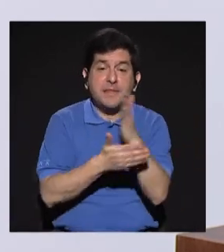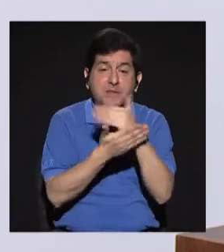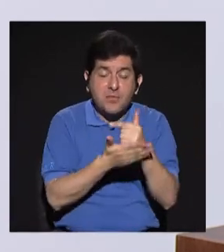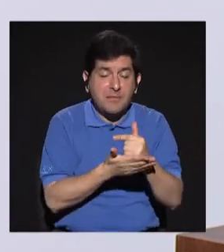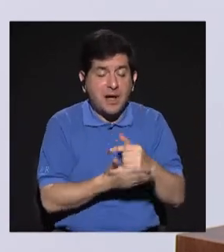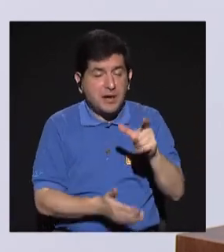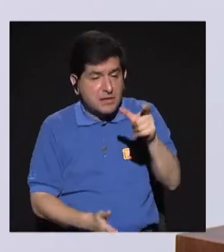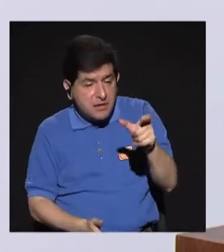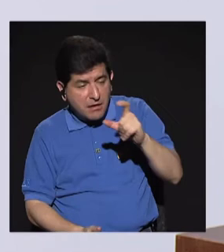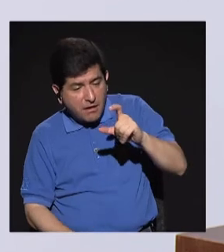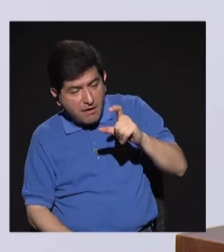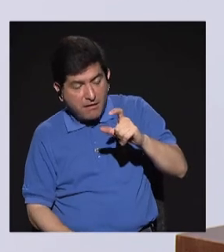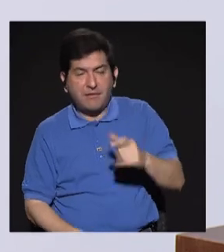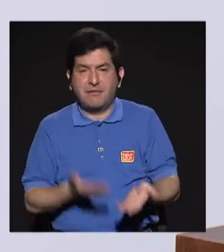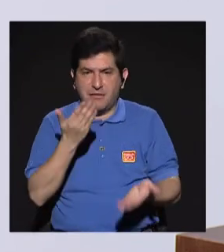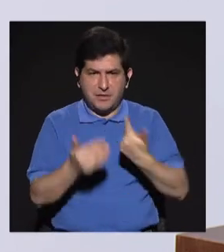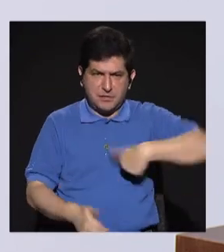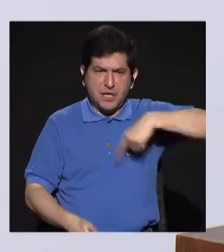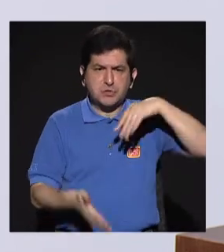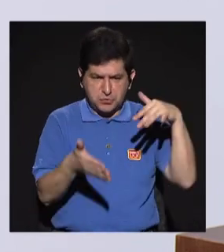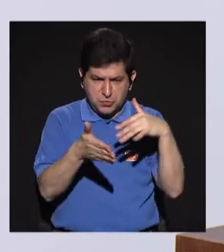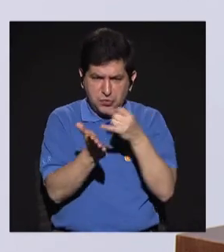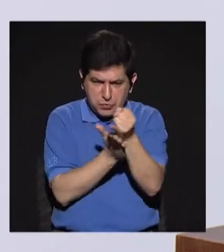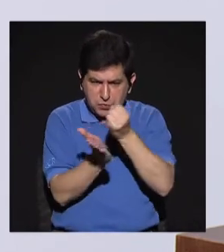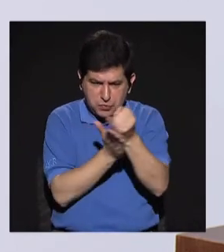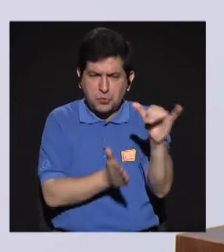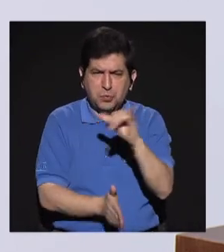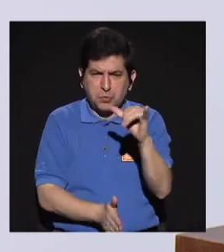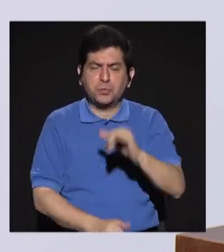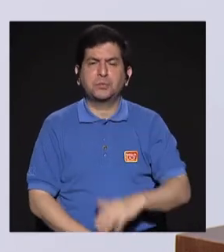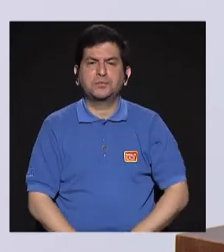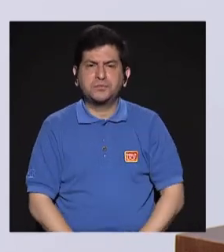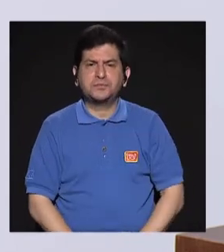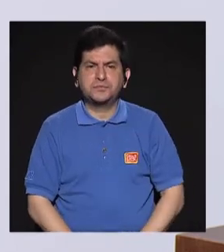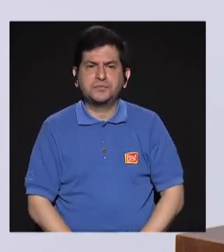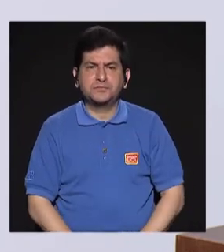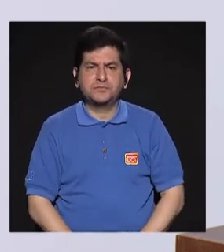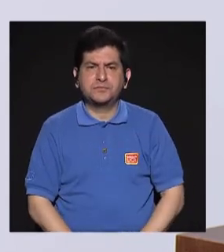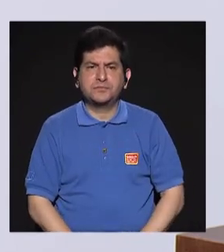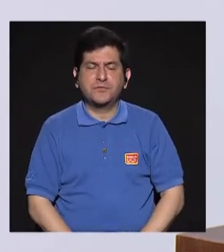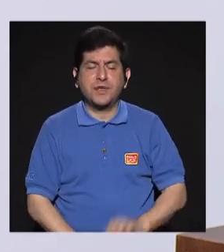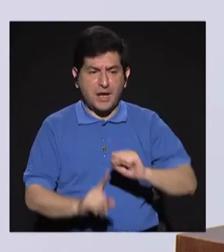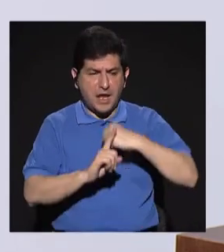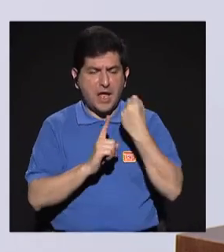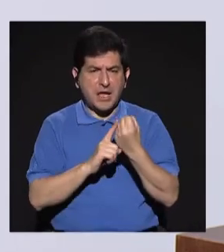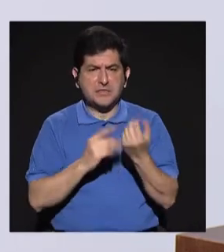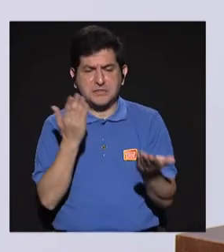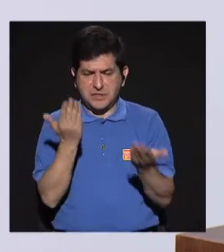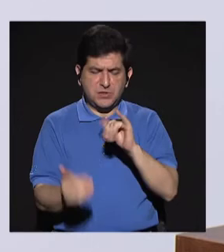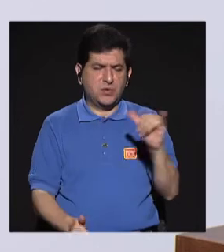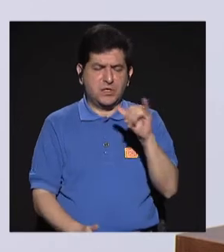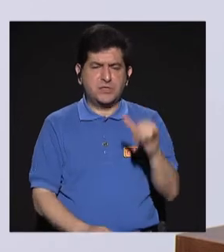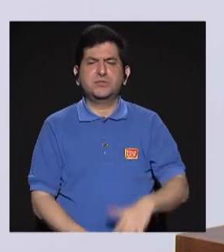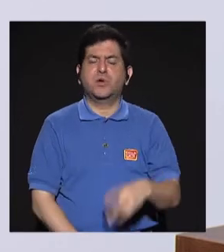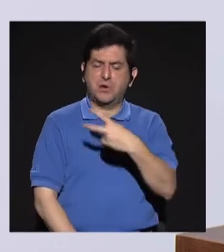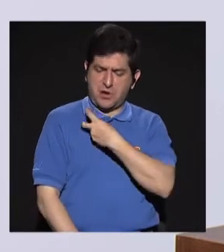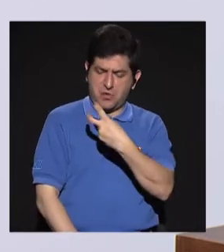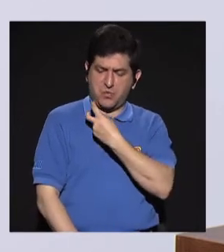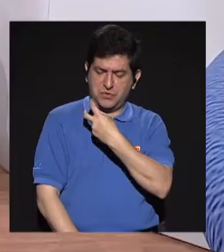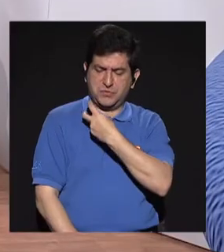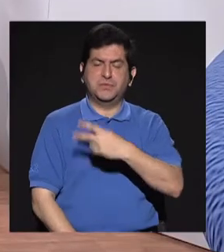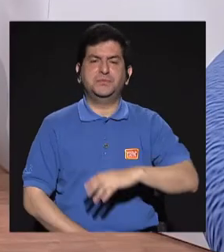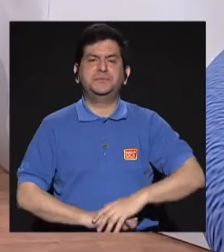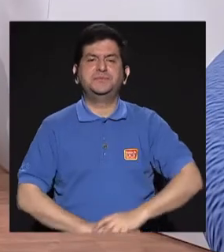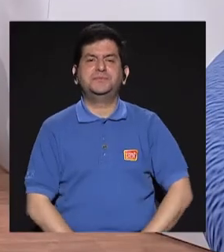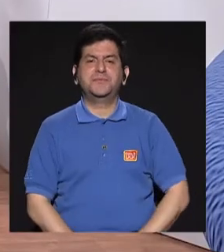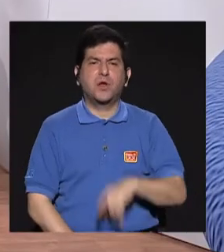cerámicos hacemos este mucha investigación es lo mismo este es la misma comparación con los huesos